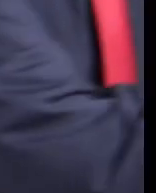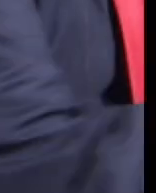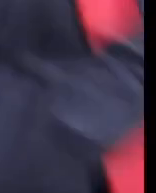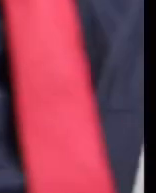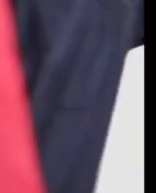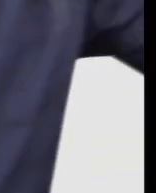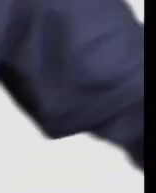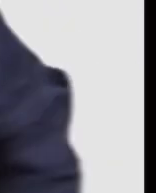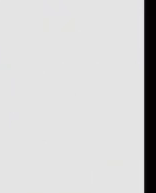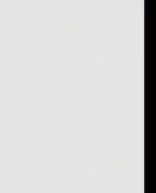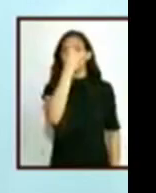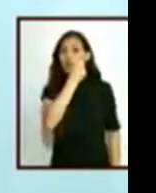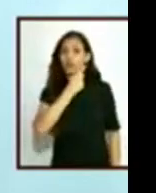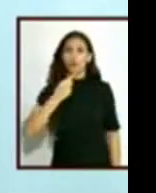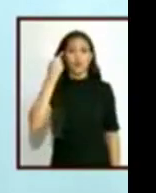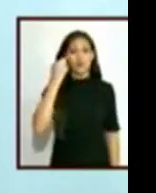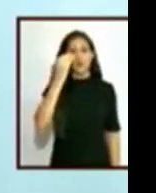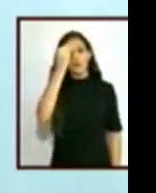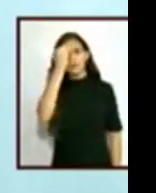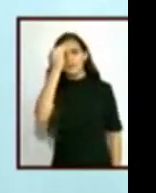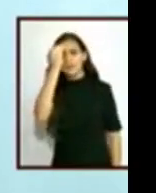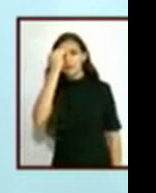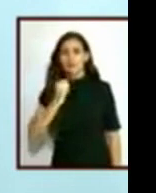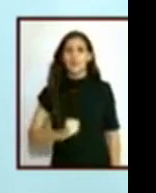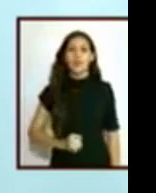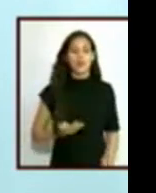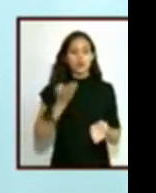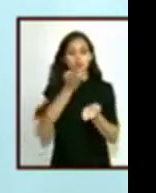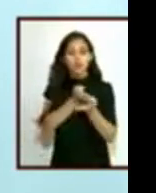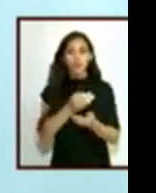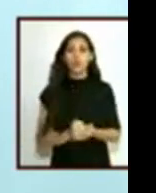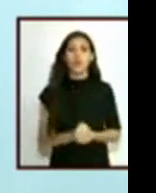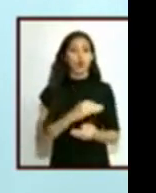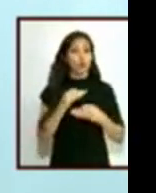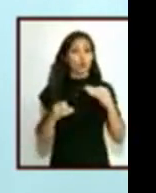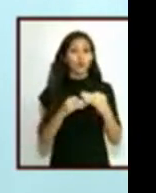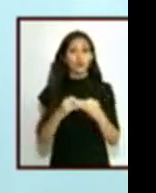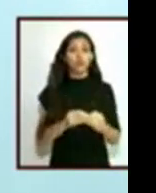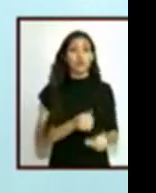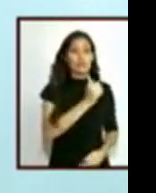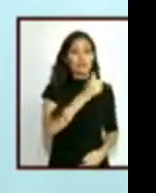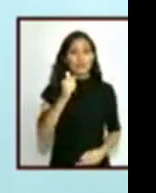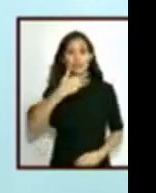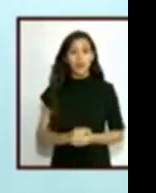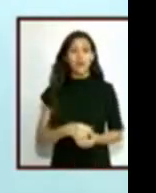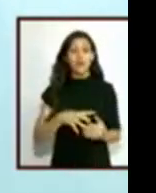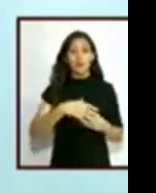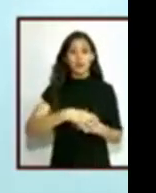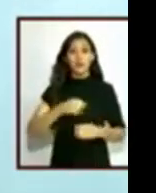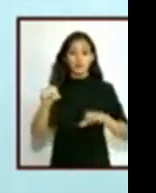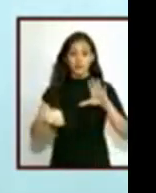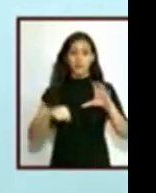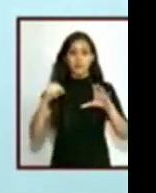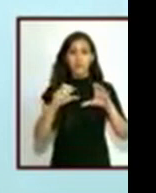celular ahí. Puta, está mal, quién sabe qué hora termine. Para conocer a fondo las propuestas de la y los candidatos, precisamente al gobierno de la entidad. Y